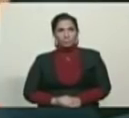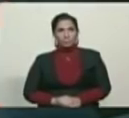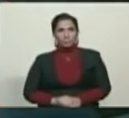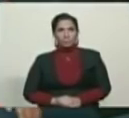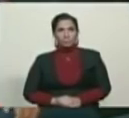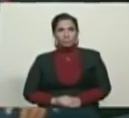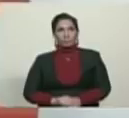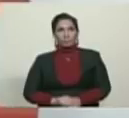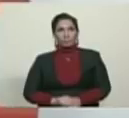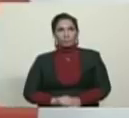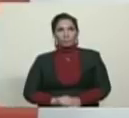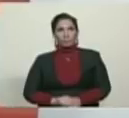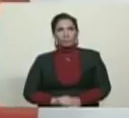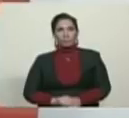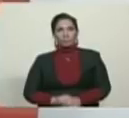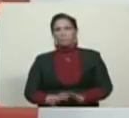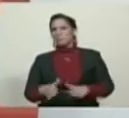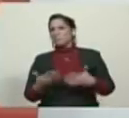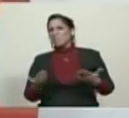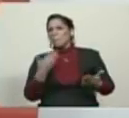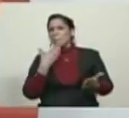¿Qué solución propone con industria?